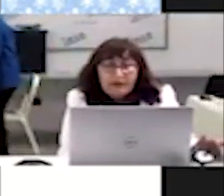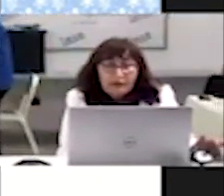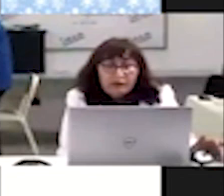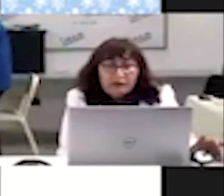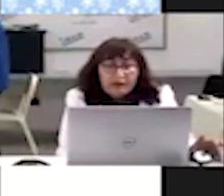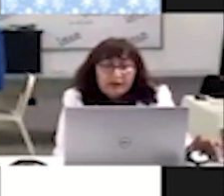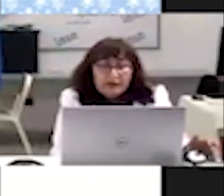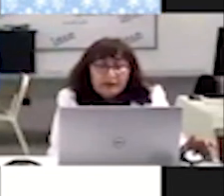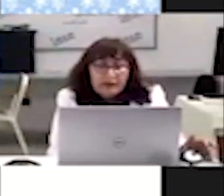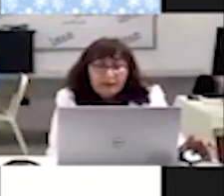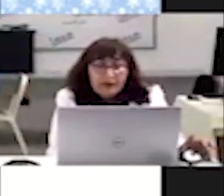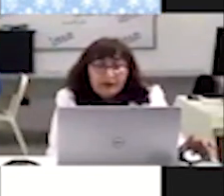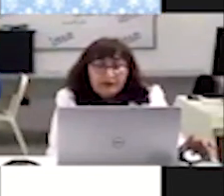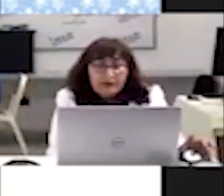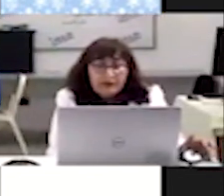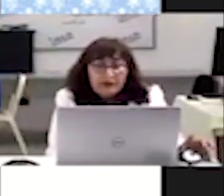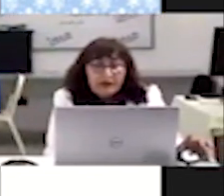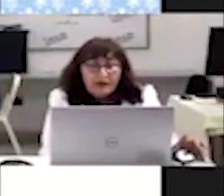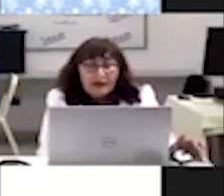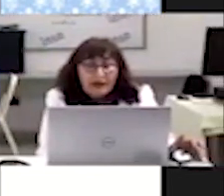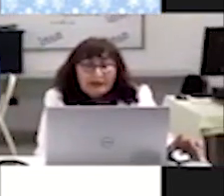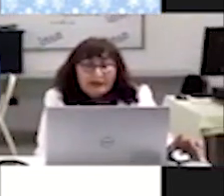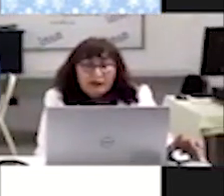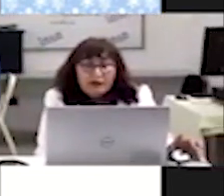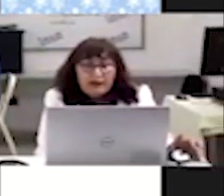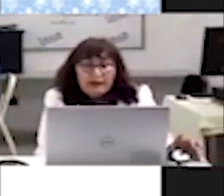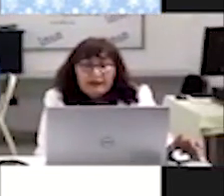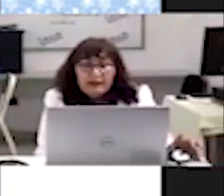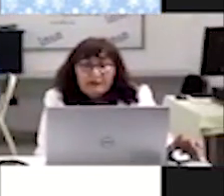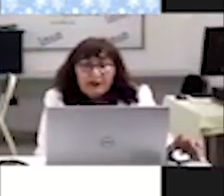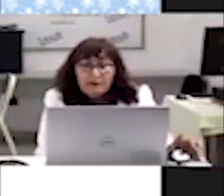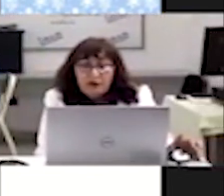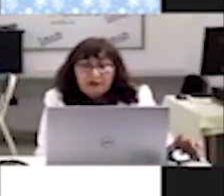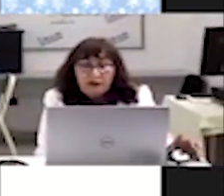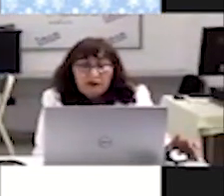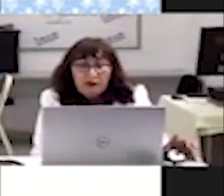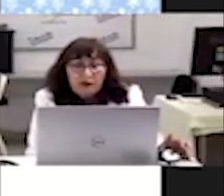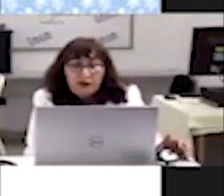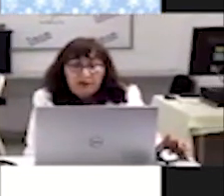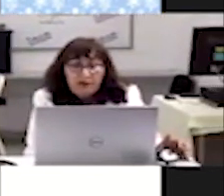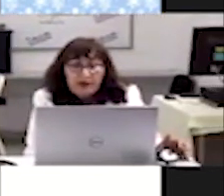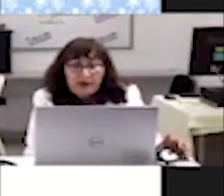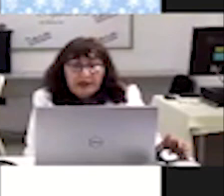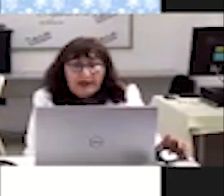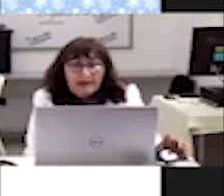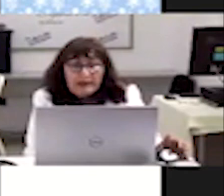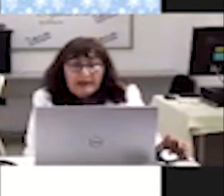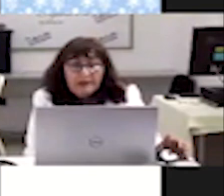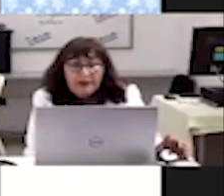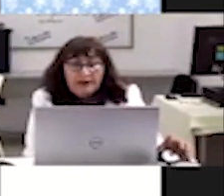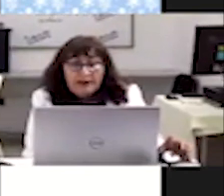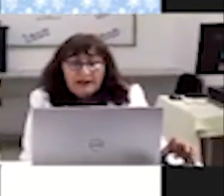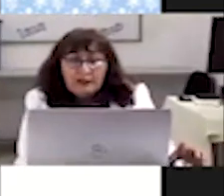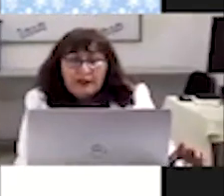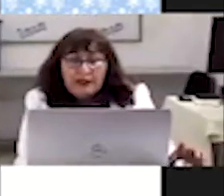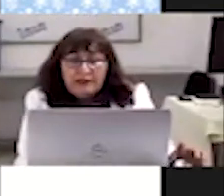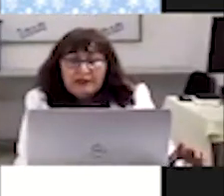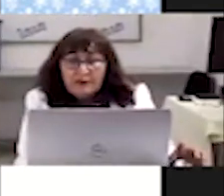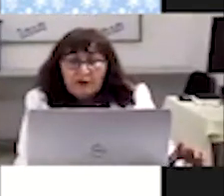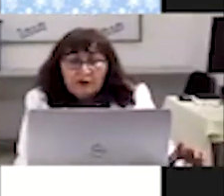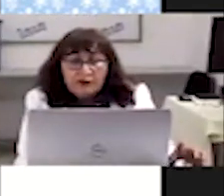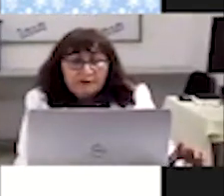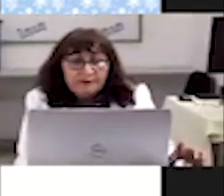de la conciencia, carece de conciencia de sí mismo y de su entorno y es incapaz de responder